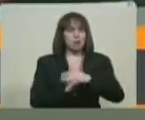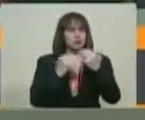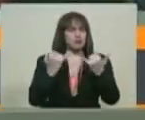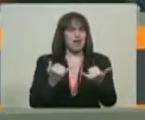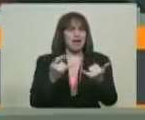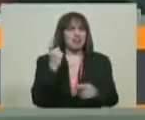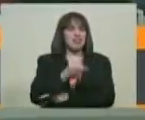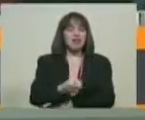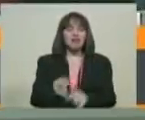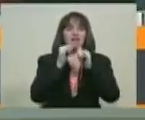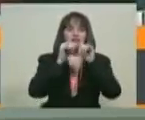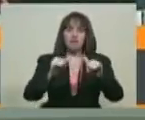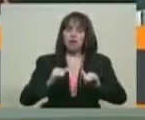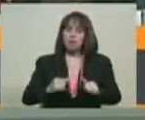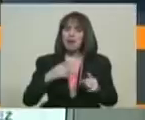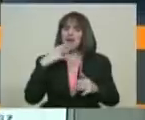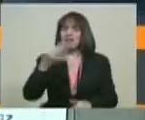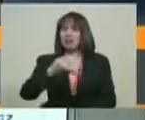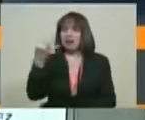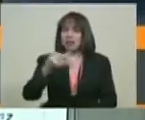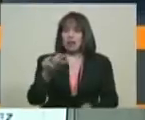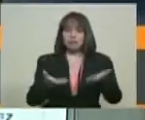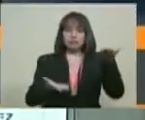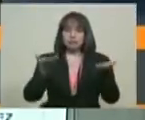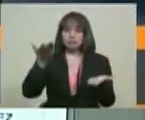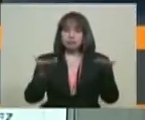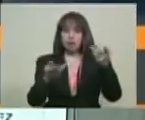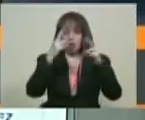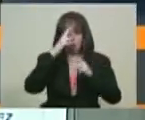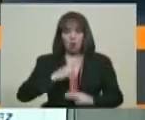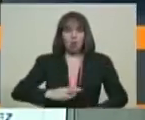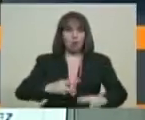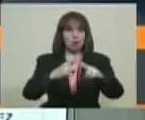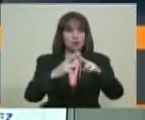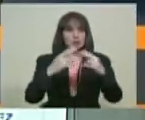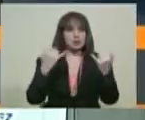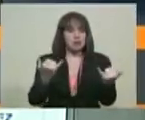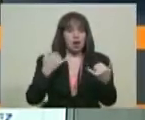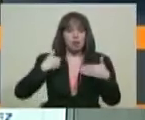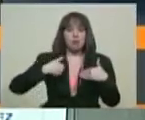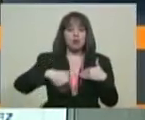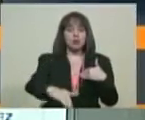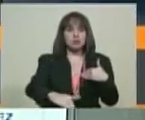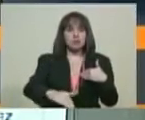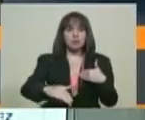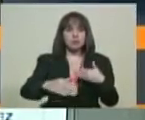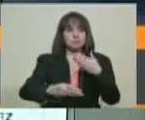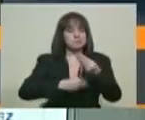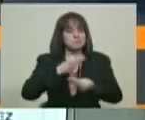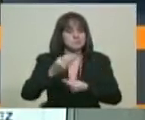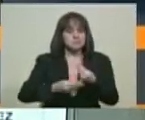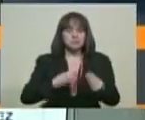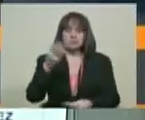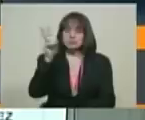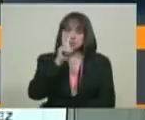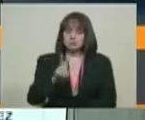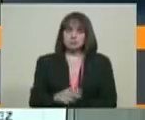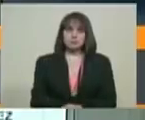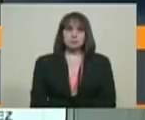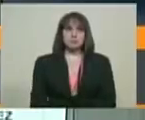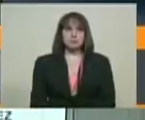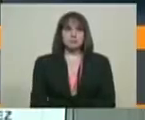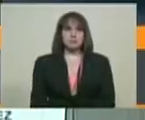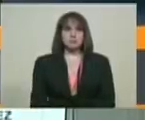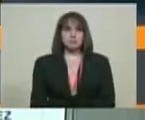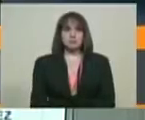informados de manera plural, balanceada y honesta sobre los próximos acontecimientos en Venezuela. Entre